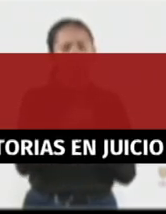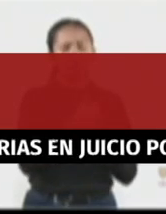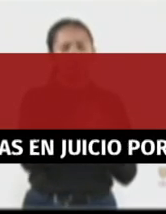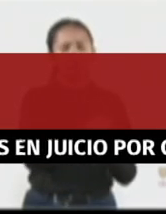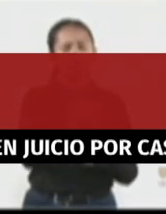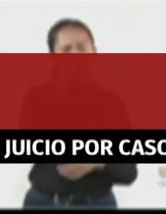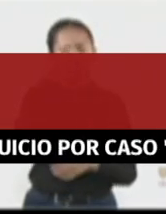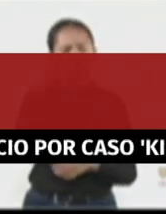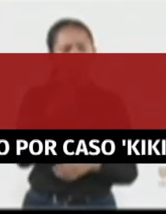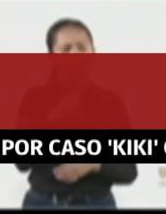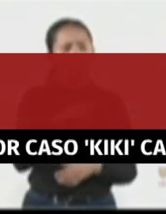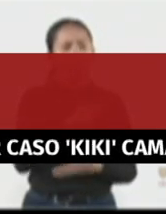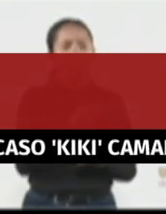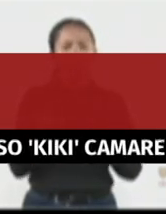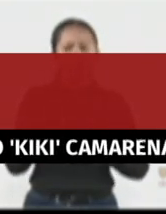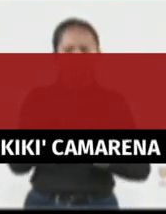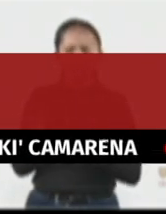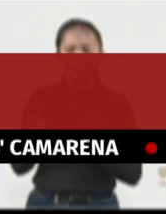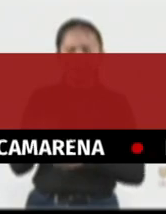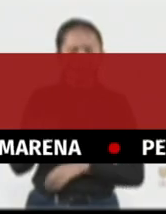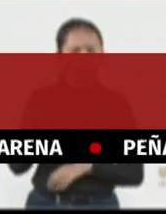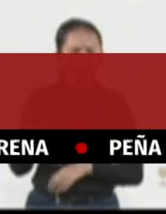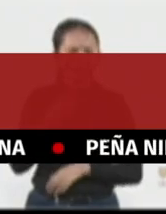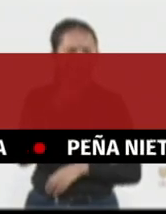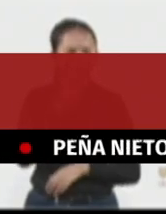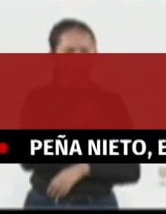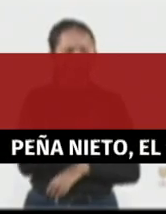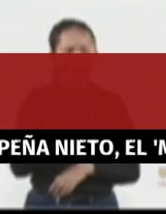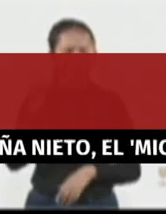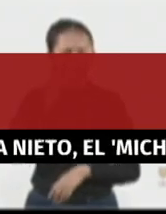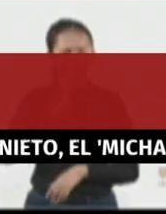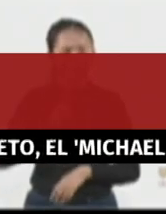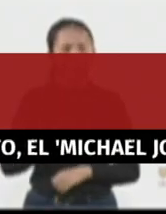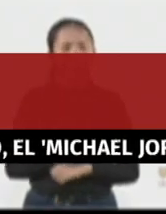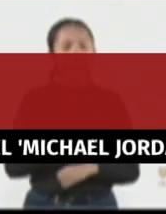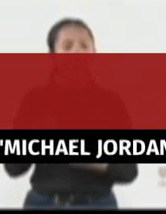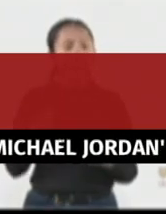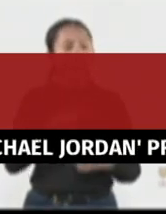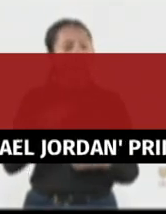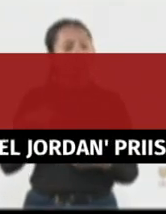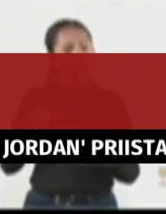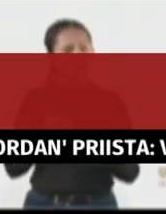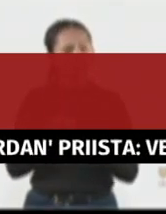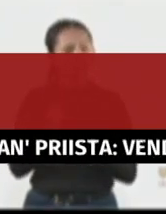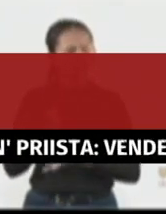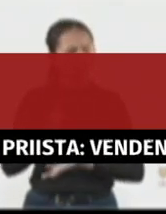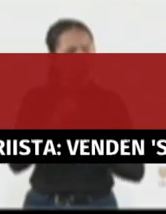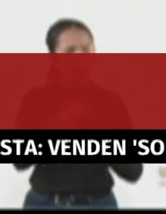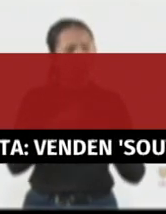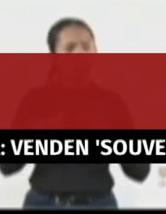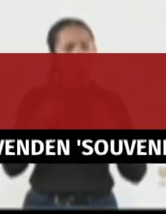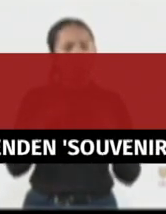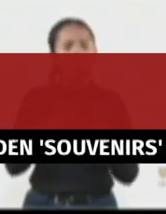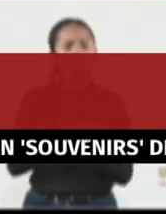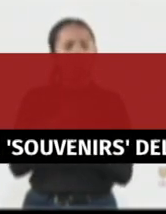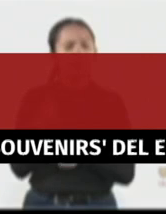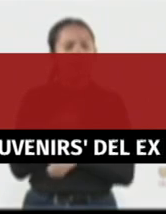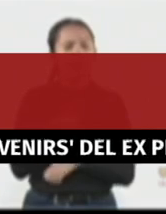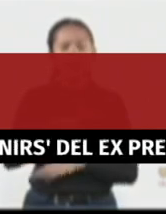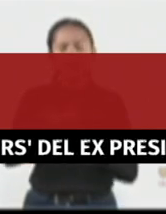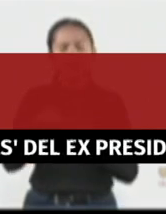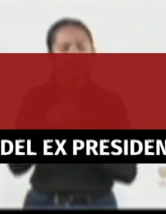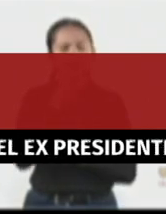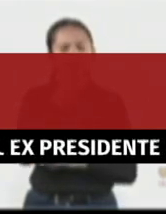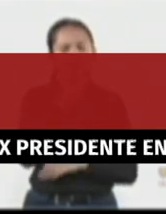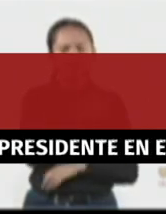sacar adelante a sus hijas. Y decidimos becar a todos los niños y niñas porque sabemos que todos los niños y niñas de nuestra ciudad